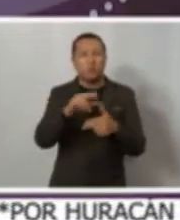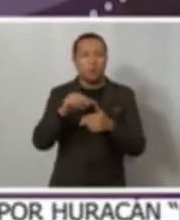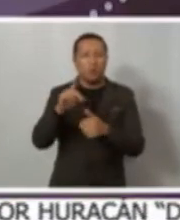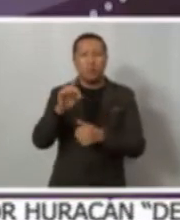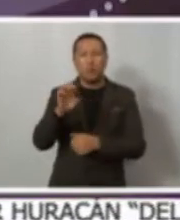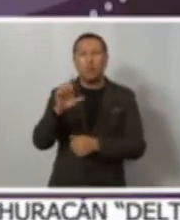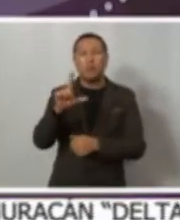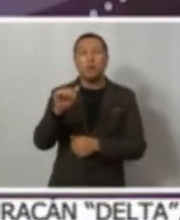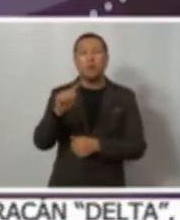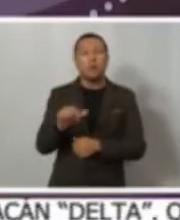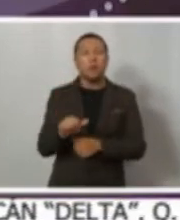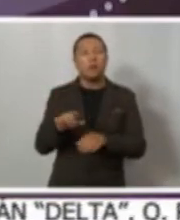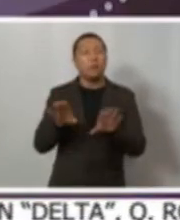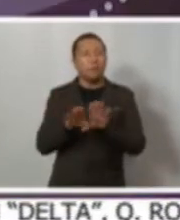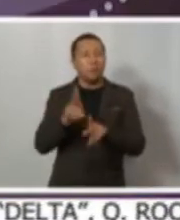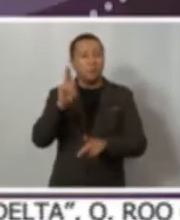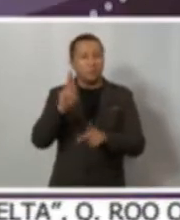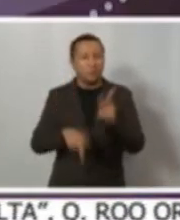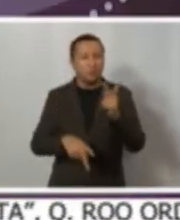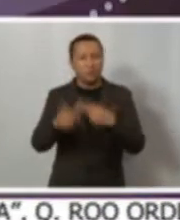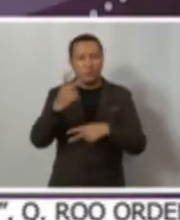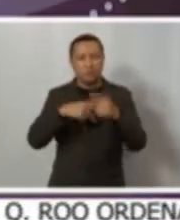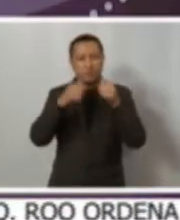Delta, pero lo hago después de esta pausa.